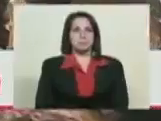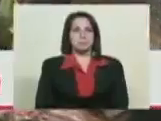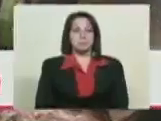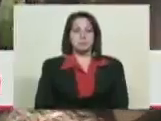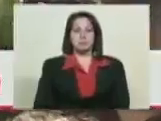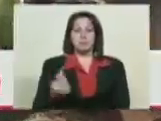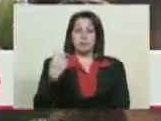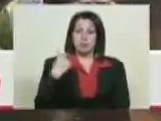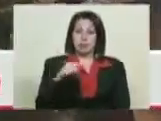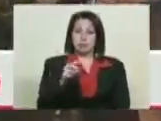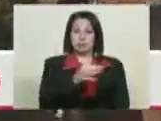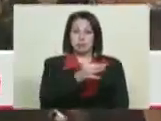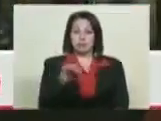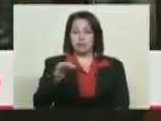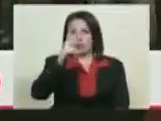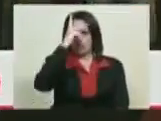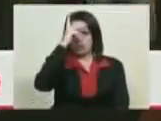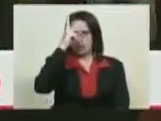Tenemos que perfeccionar, Tarek.